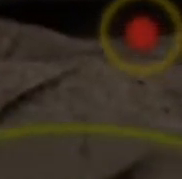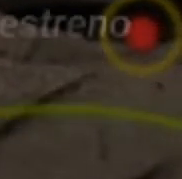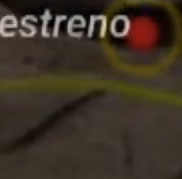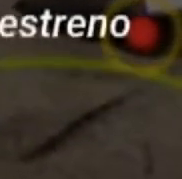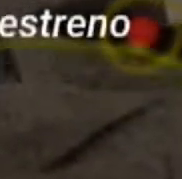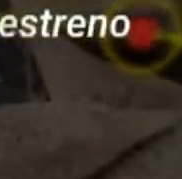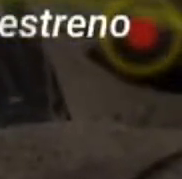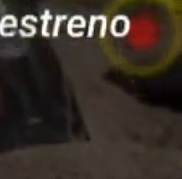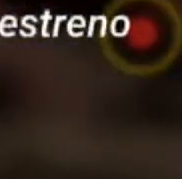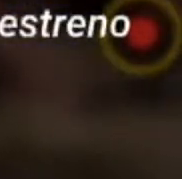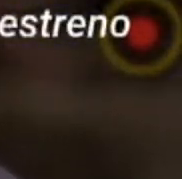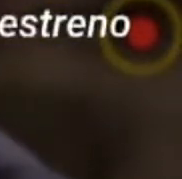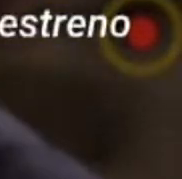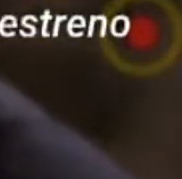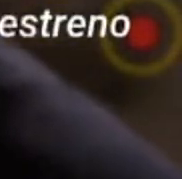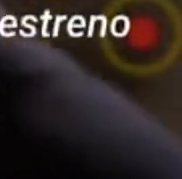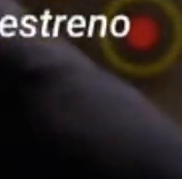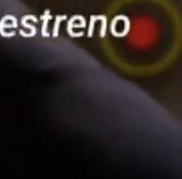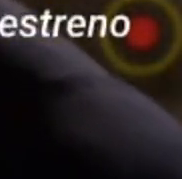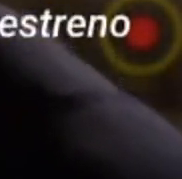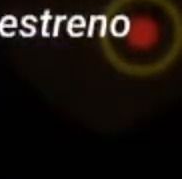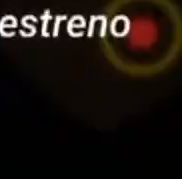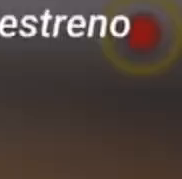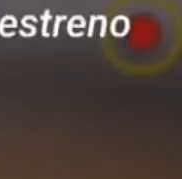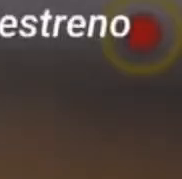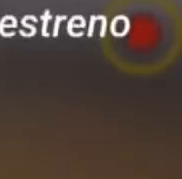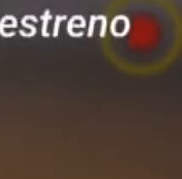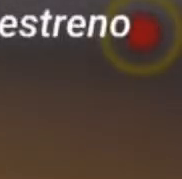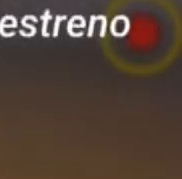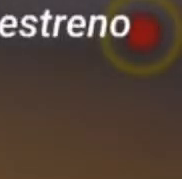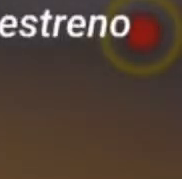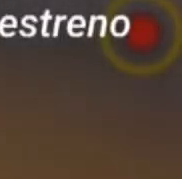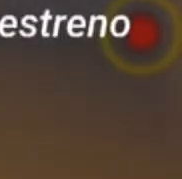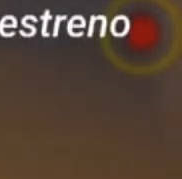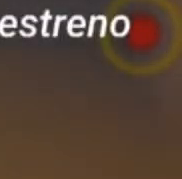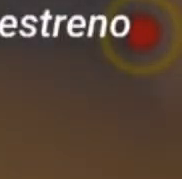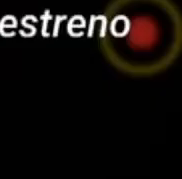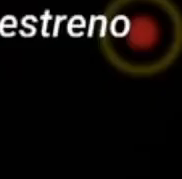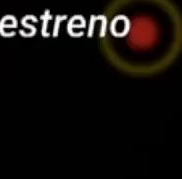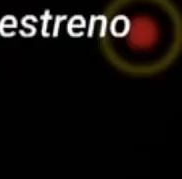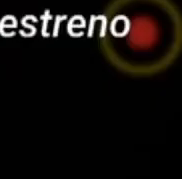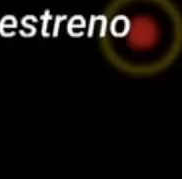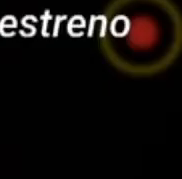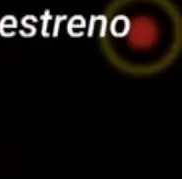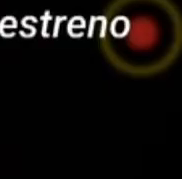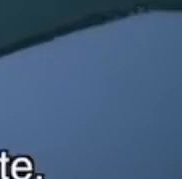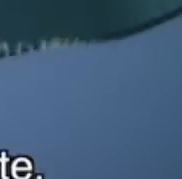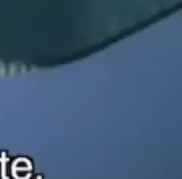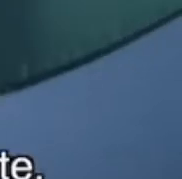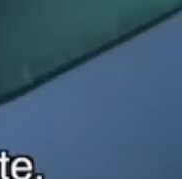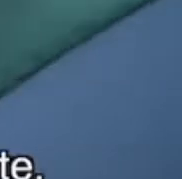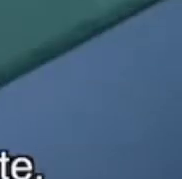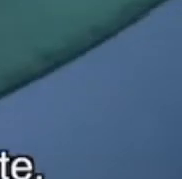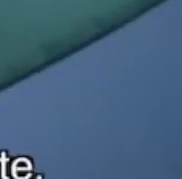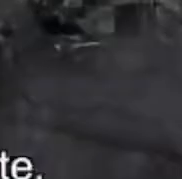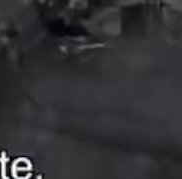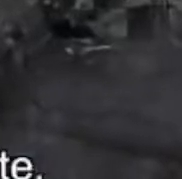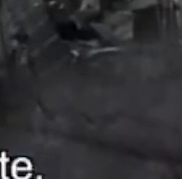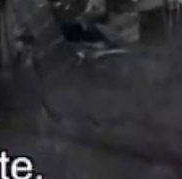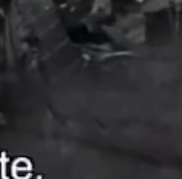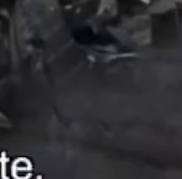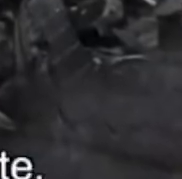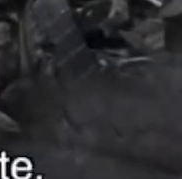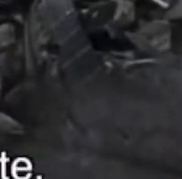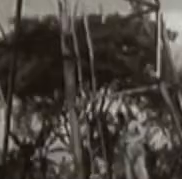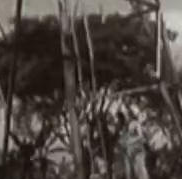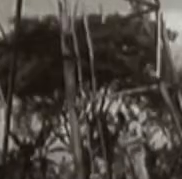Jenner presenta Esto es Arte. Series estelares, sábado, 21 horas. Somos un gran país que siempre